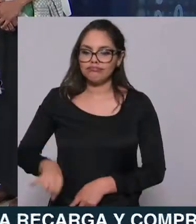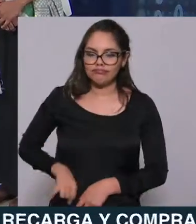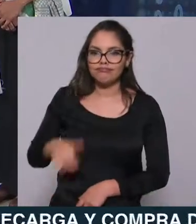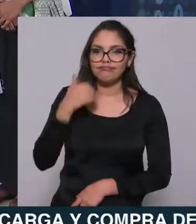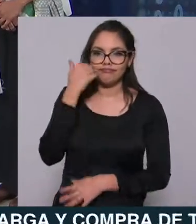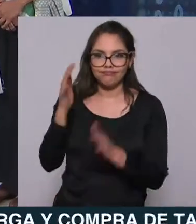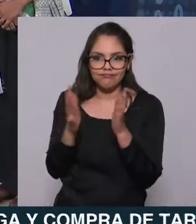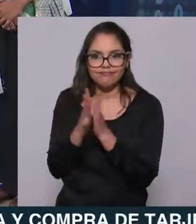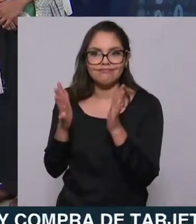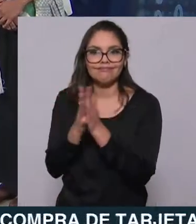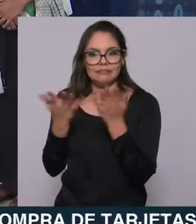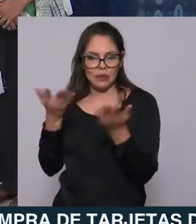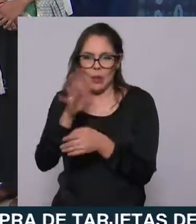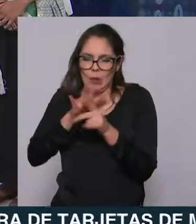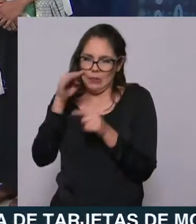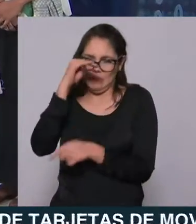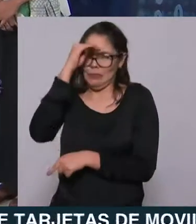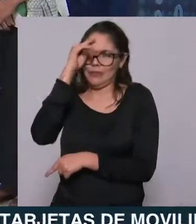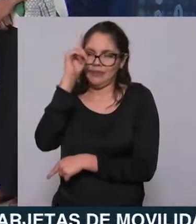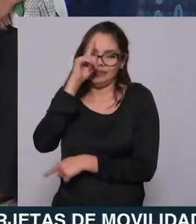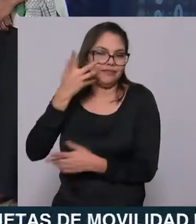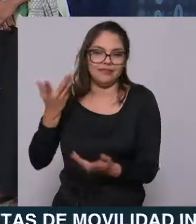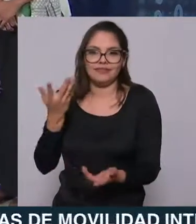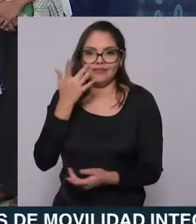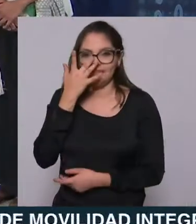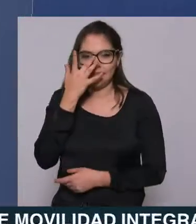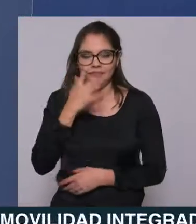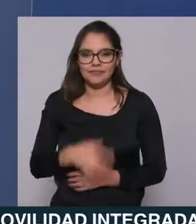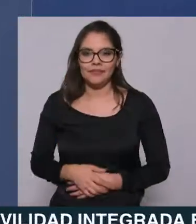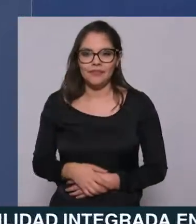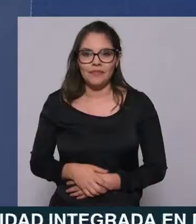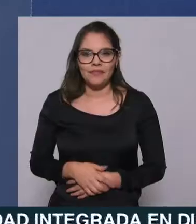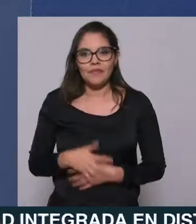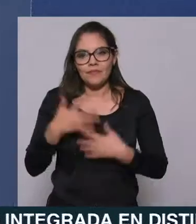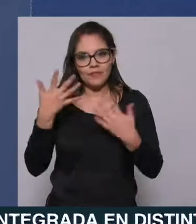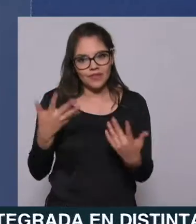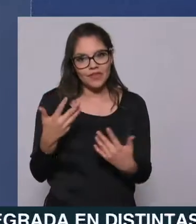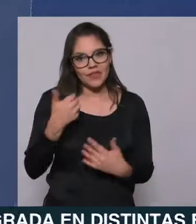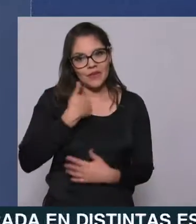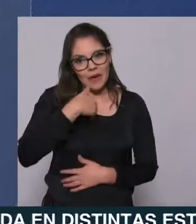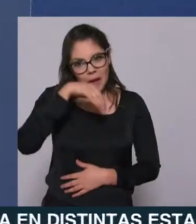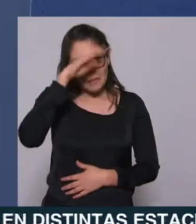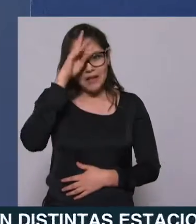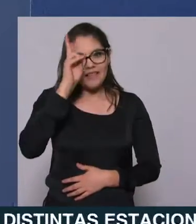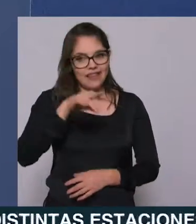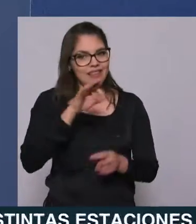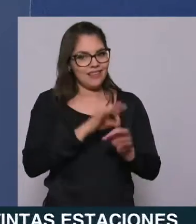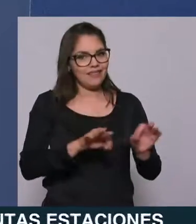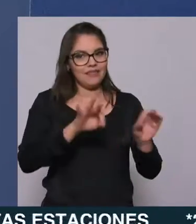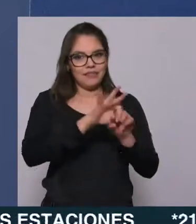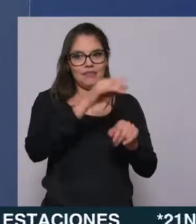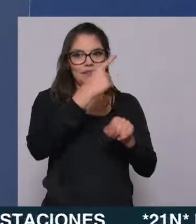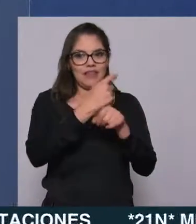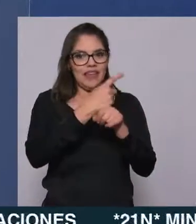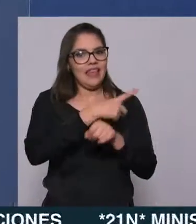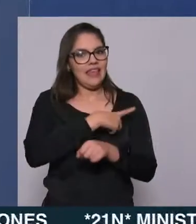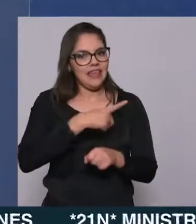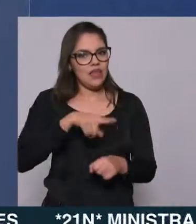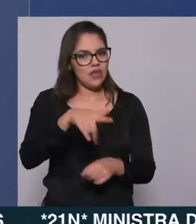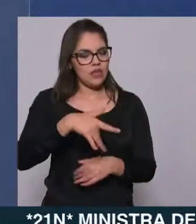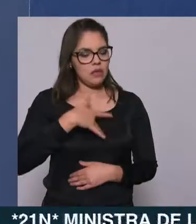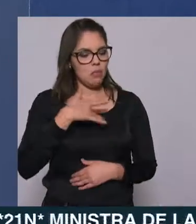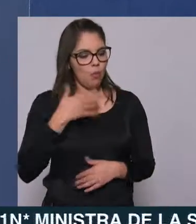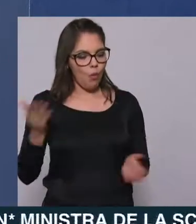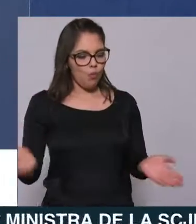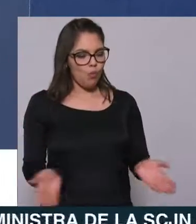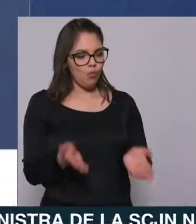certamen? Una recomendación de una ganadora, pues para que les vaya mejor. Sí, pues mira, yo creo que principalmente es que haya motivación. A